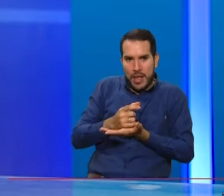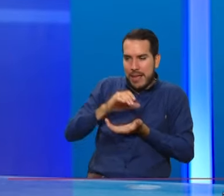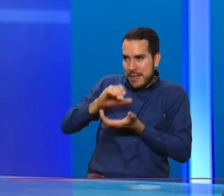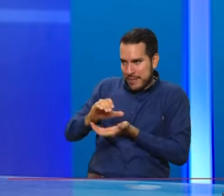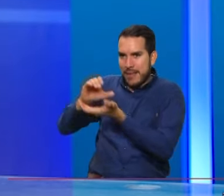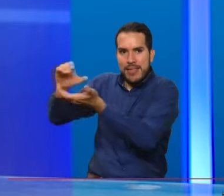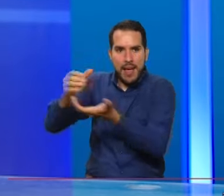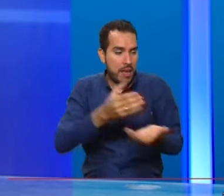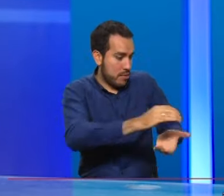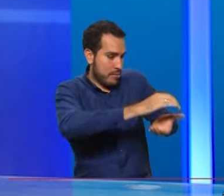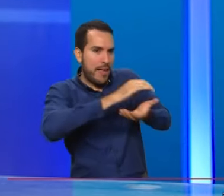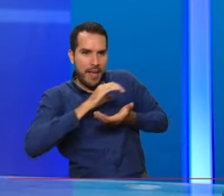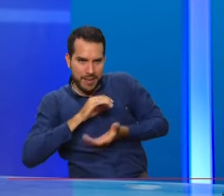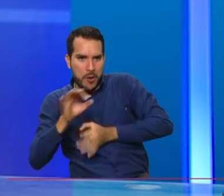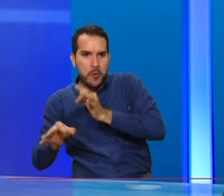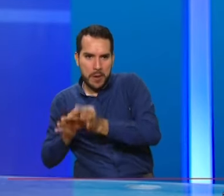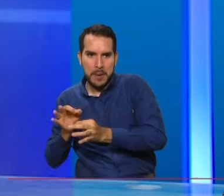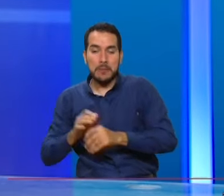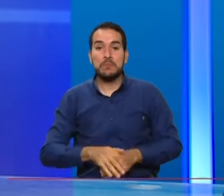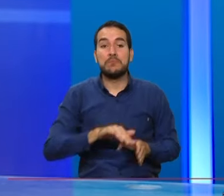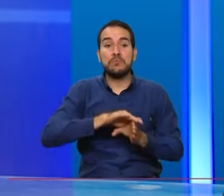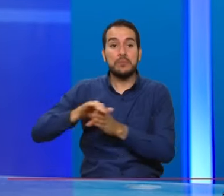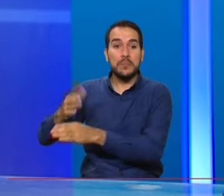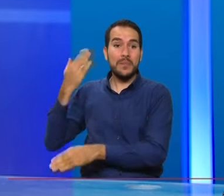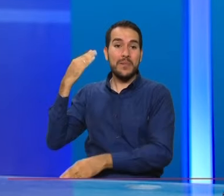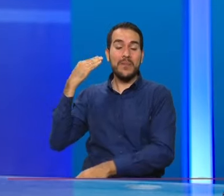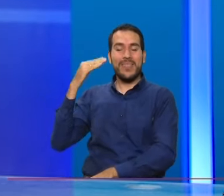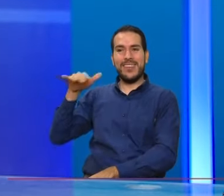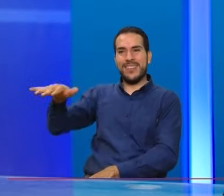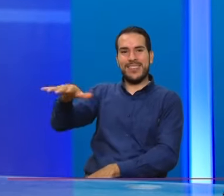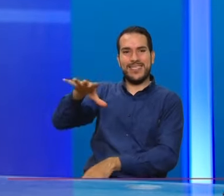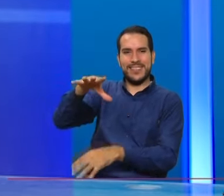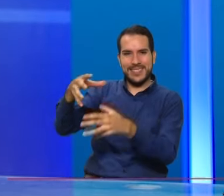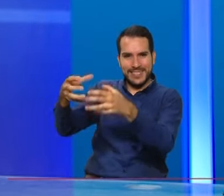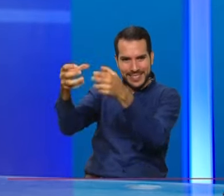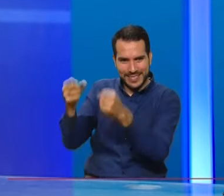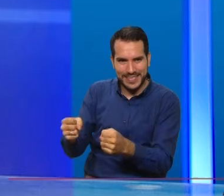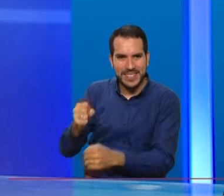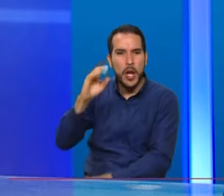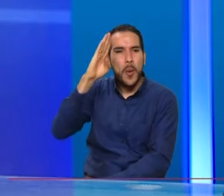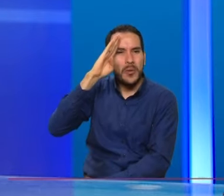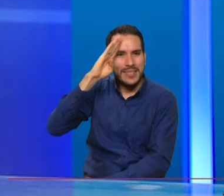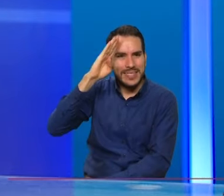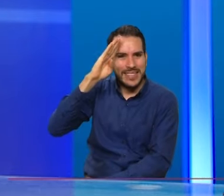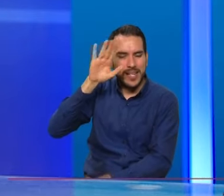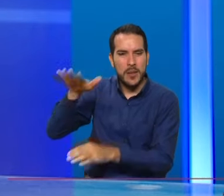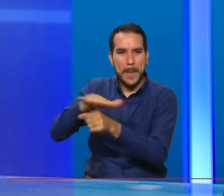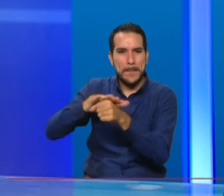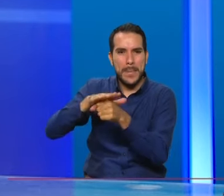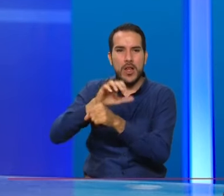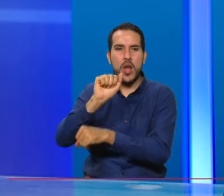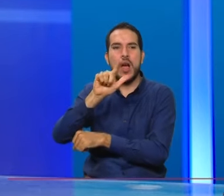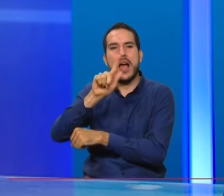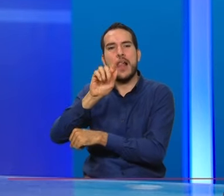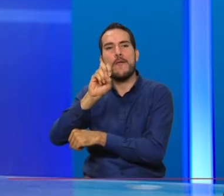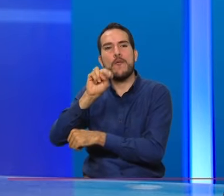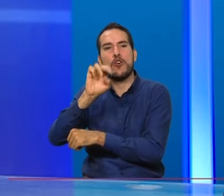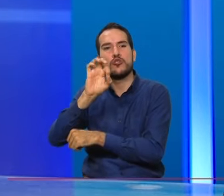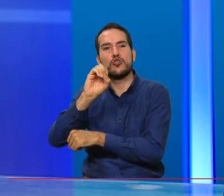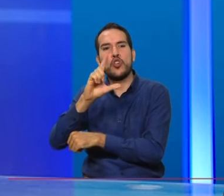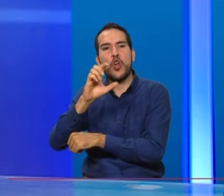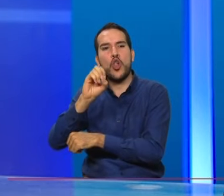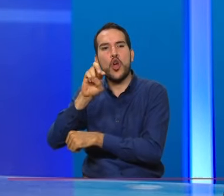tras varios meses de reparaciones en la estación de policía del barrio Alfonso López anoche en Cali Se hizo la reapertura del